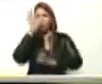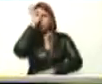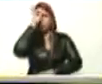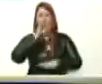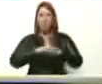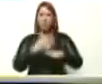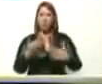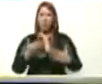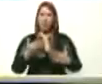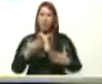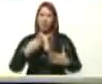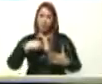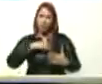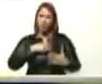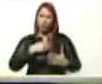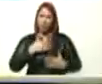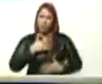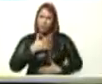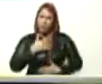pone tan sensible